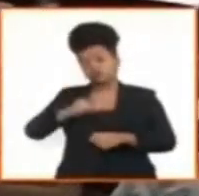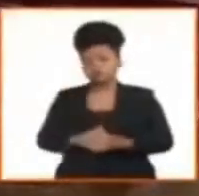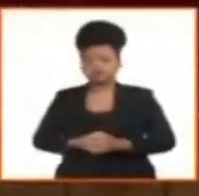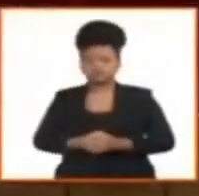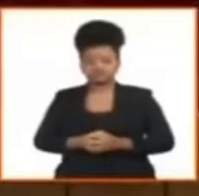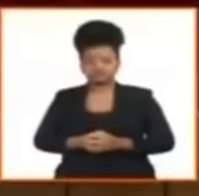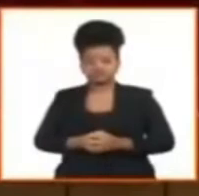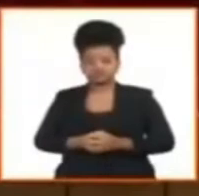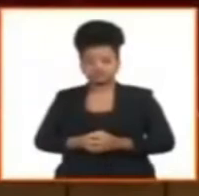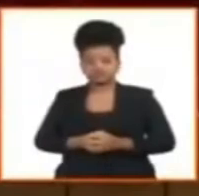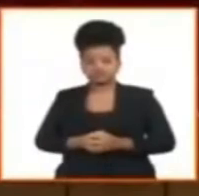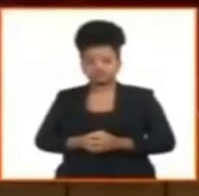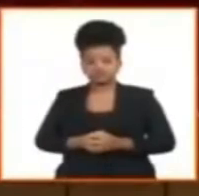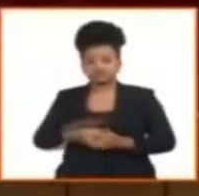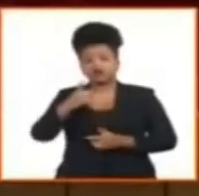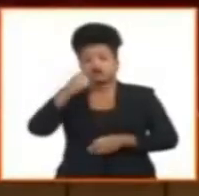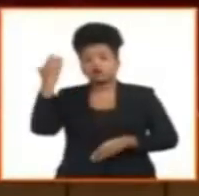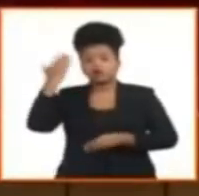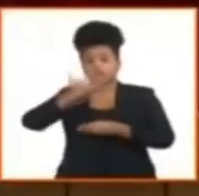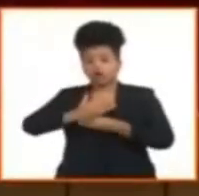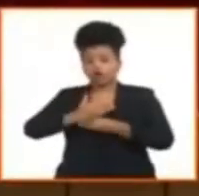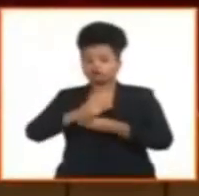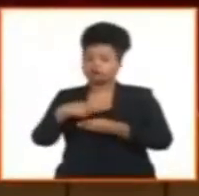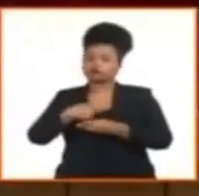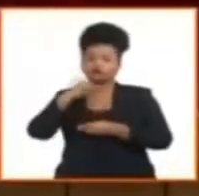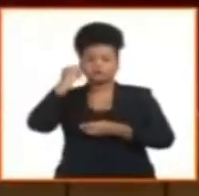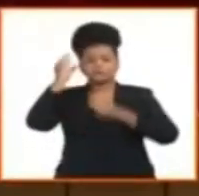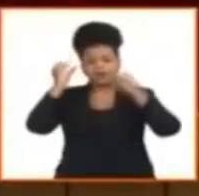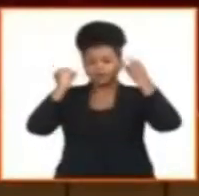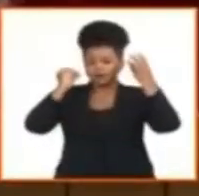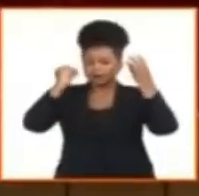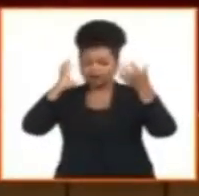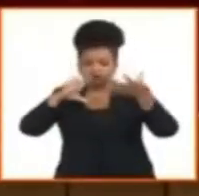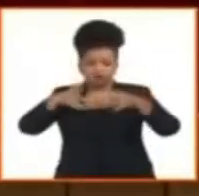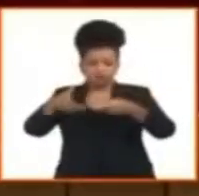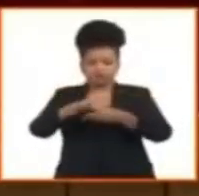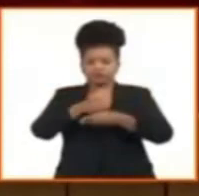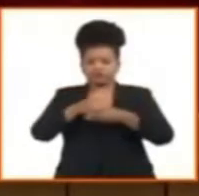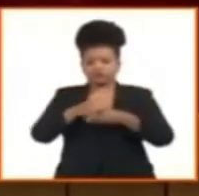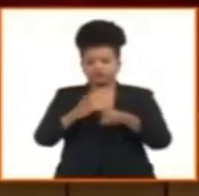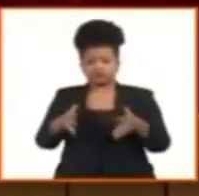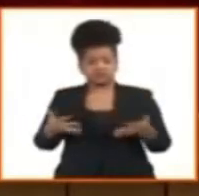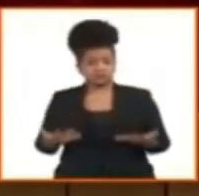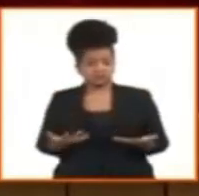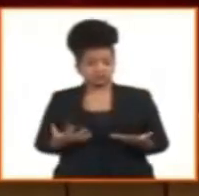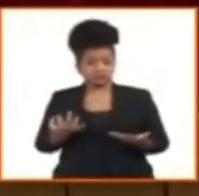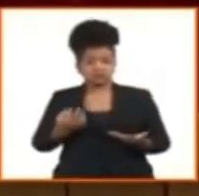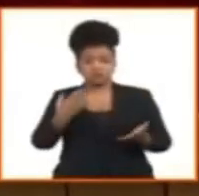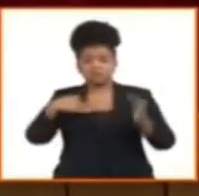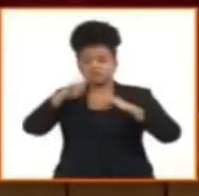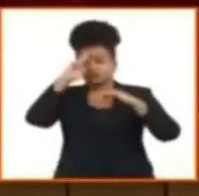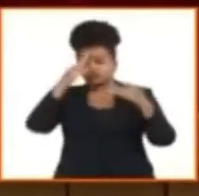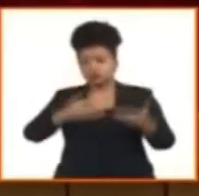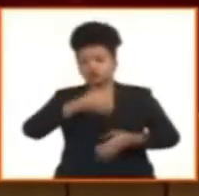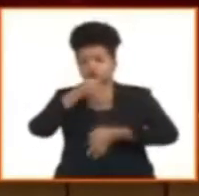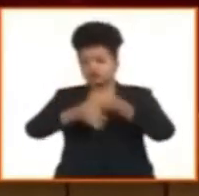Asumiendo los retos de ese bloqueo con esa resistencia creativa. ¿Y qué ha pasado? Lo que se explicaba aquí por el ministro de Salud. Hicimos